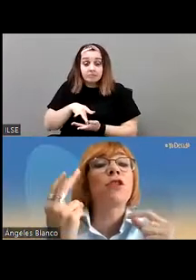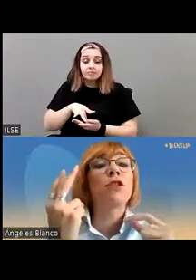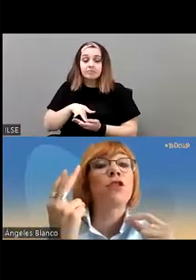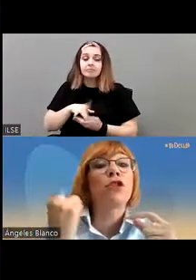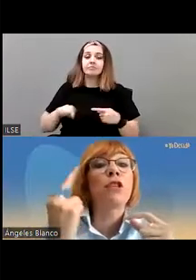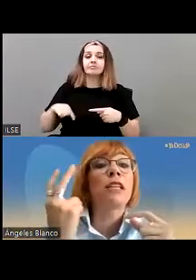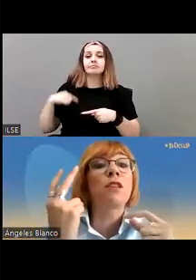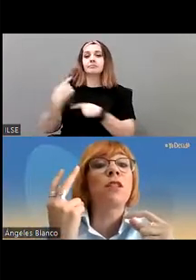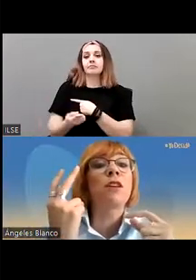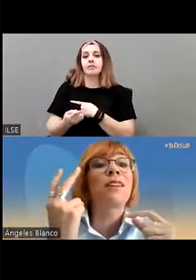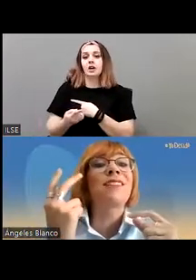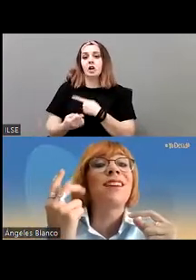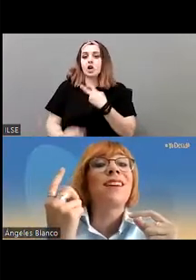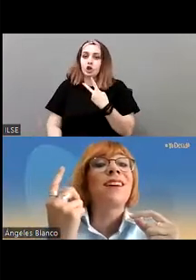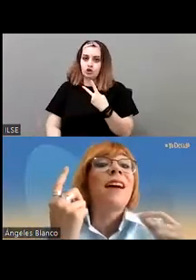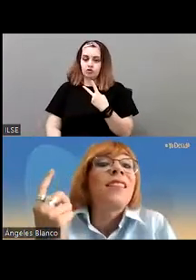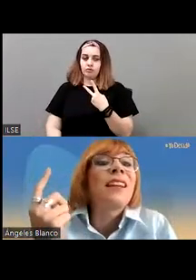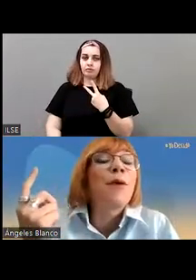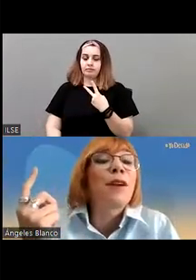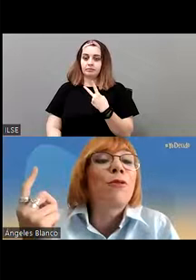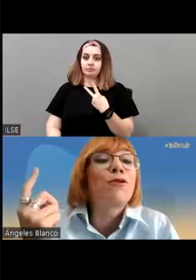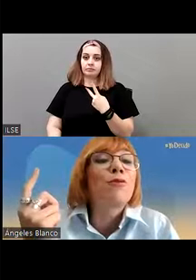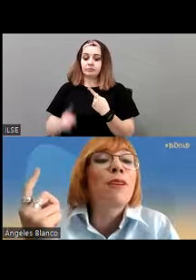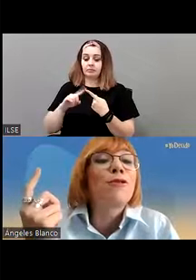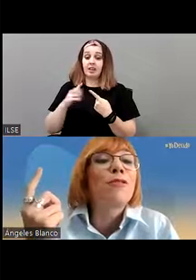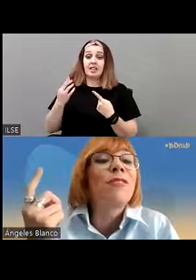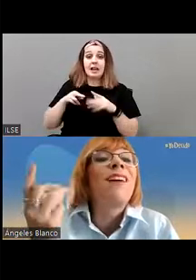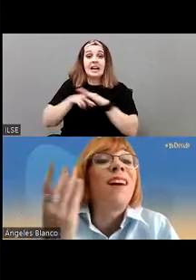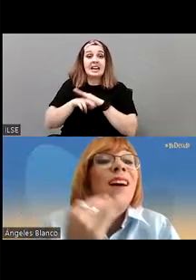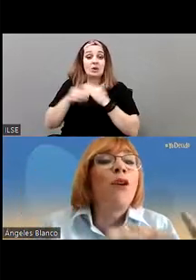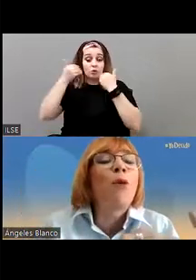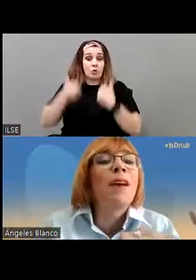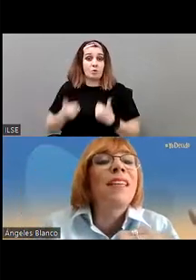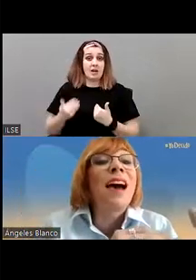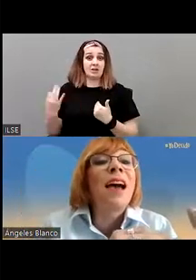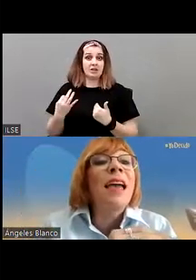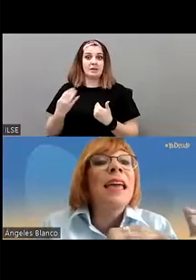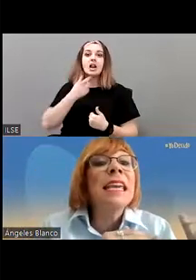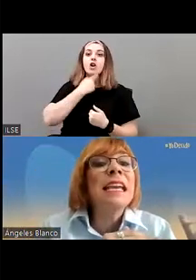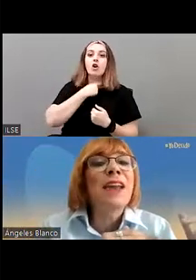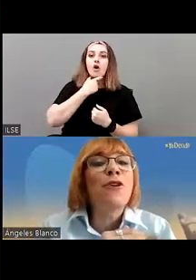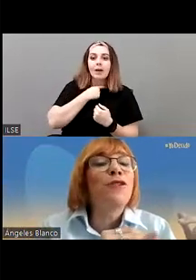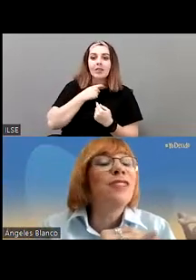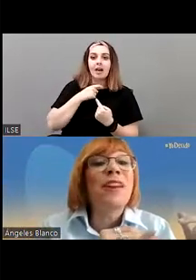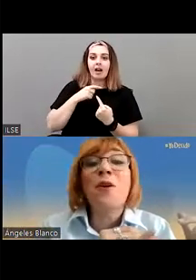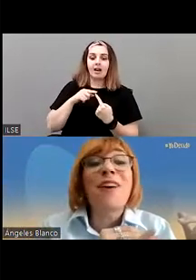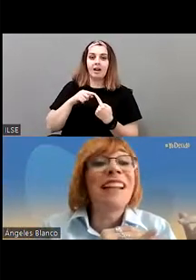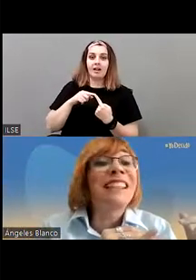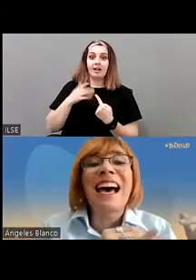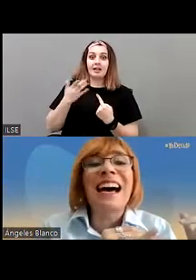consigo dos otras cuestiones. Tendrá que haber recursos humanos, ¿no? Logopedia. Y claro,